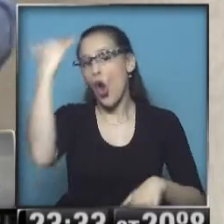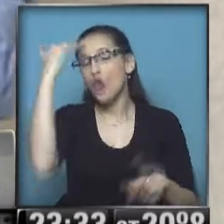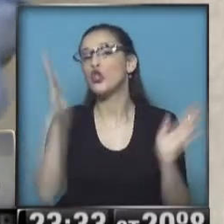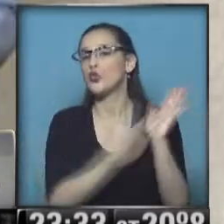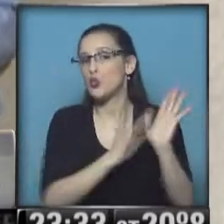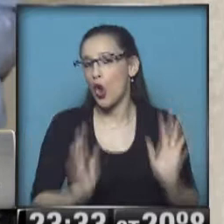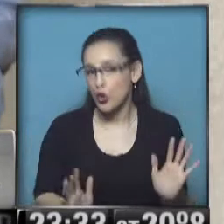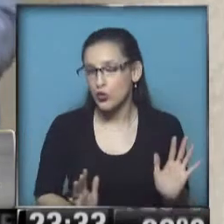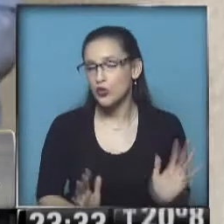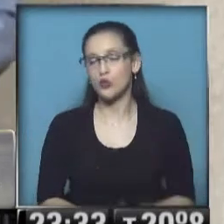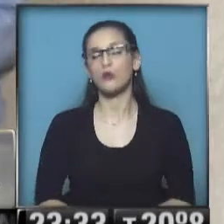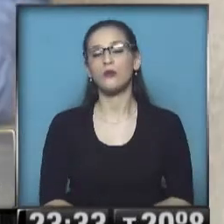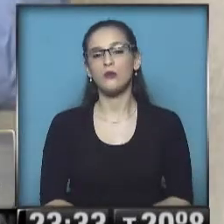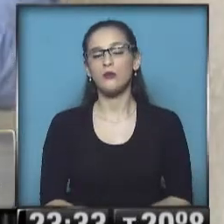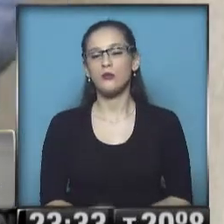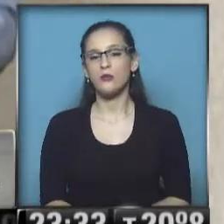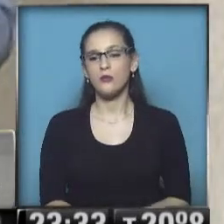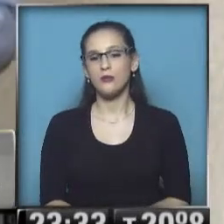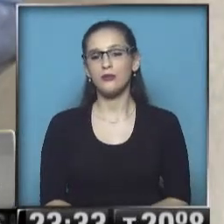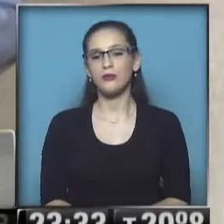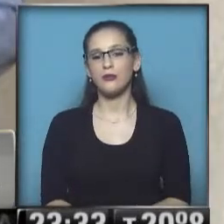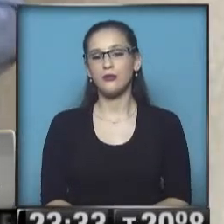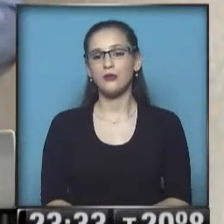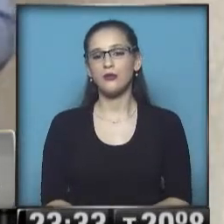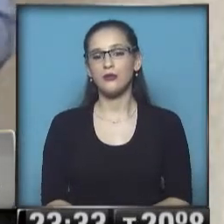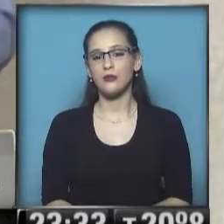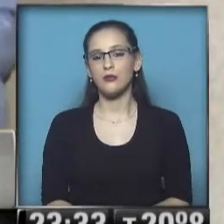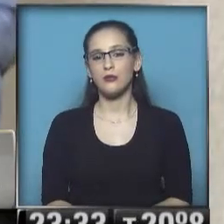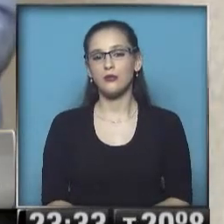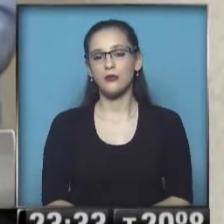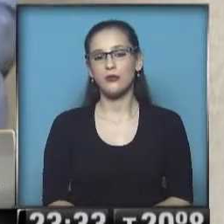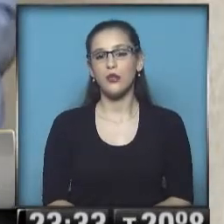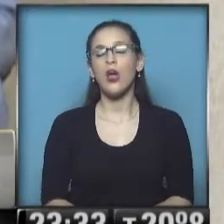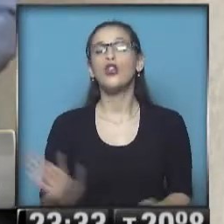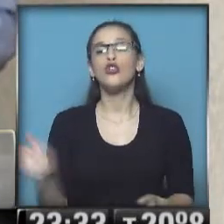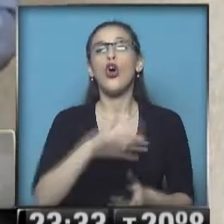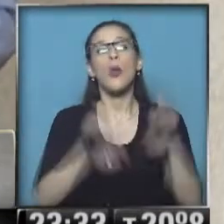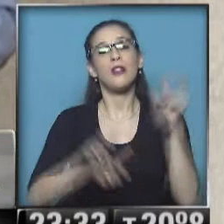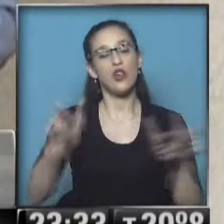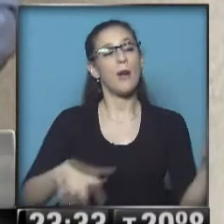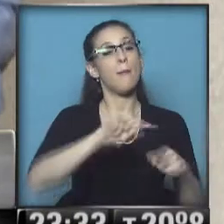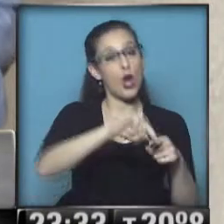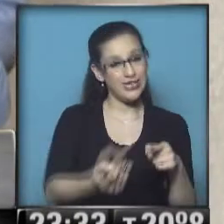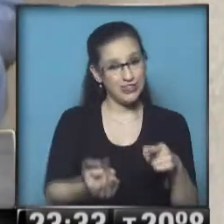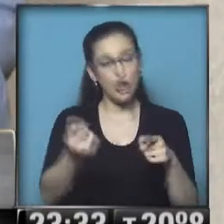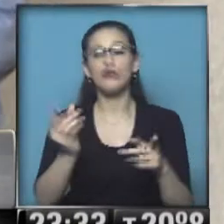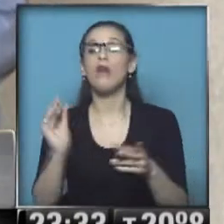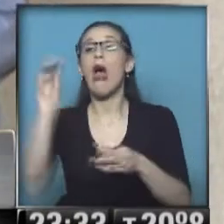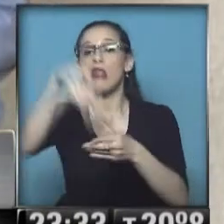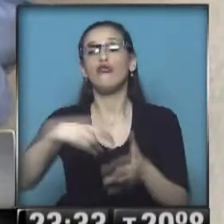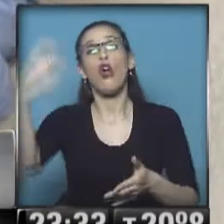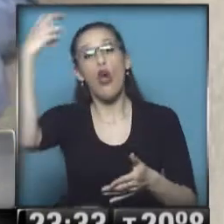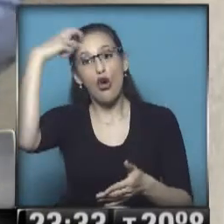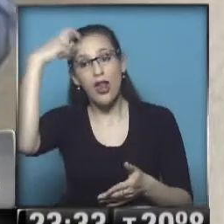de un modo absolutamente consensual entre todos los actores del sistema político y los miembros del Congreso se